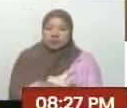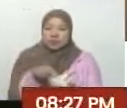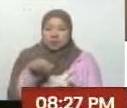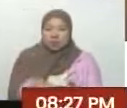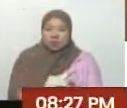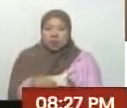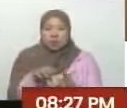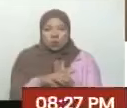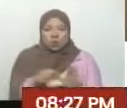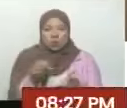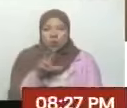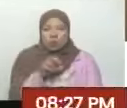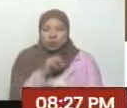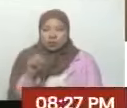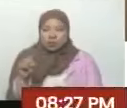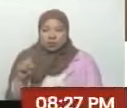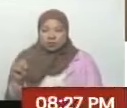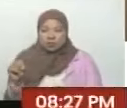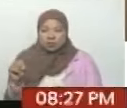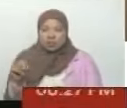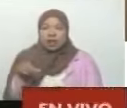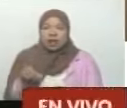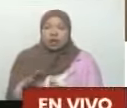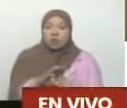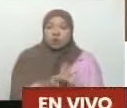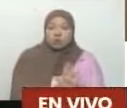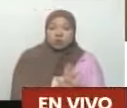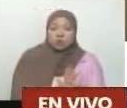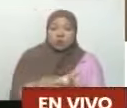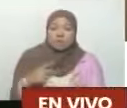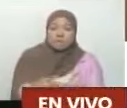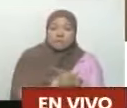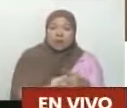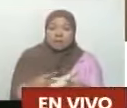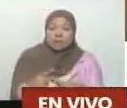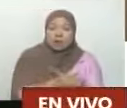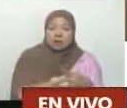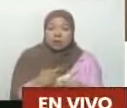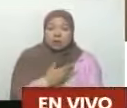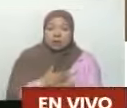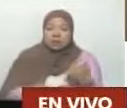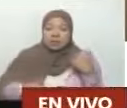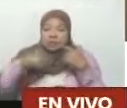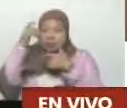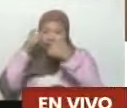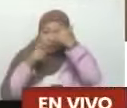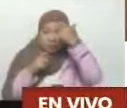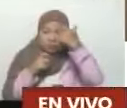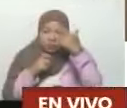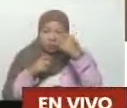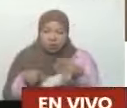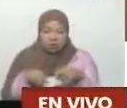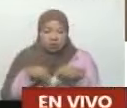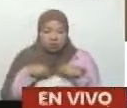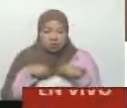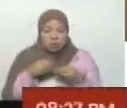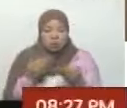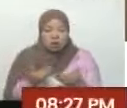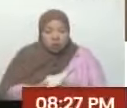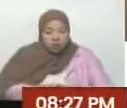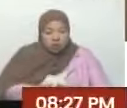en el artículo 80 y hemos sido reivindicados porque progresivamente nuestro presidente Chávez fue reconociendo el